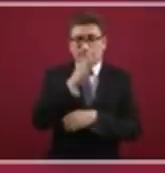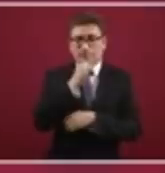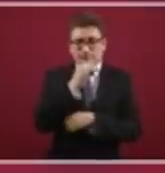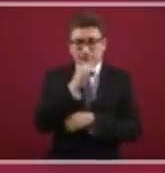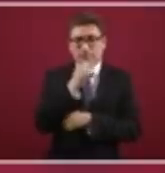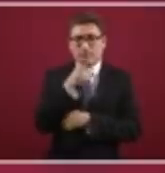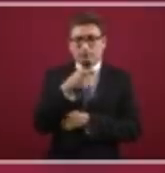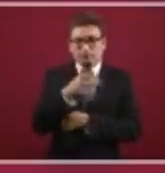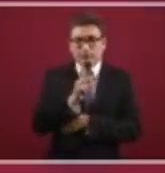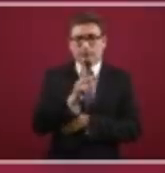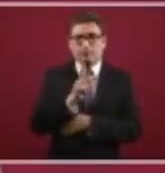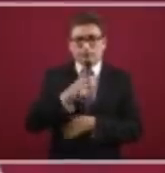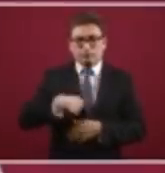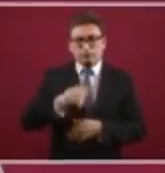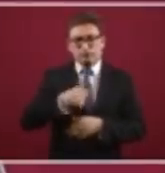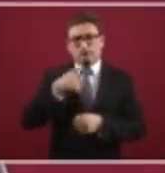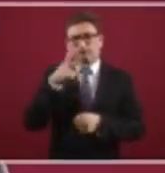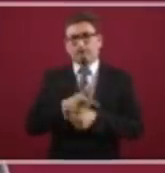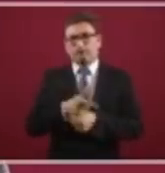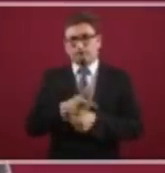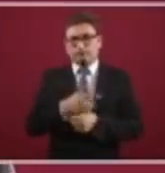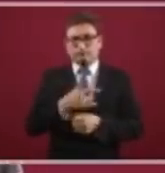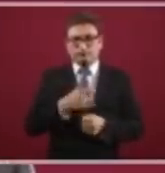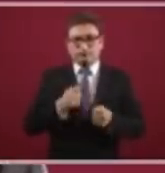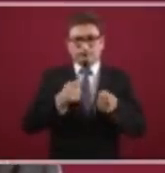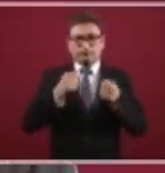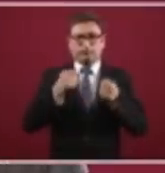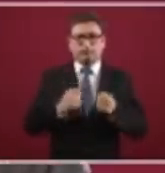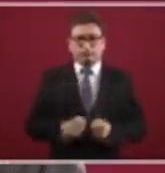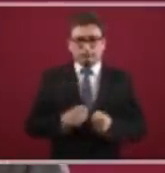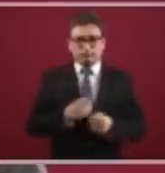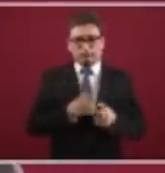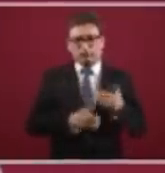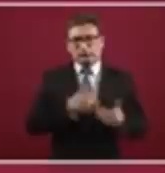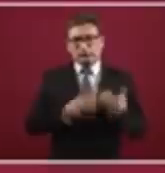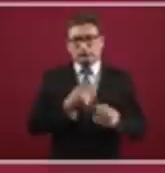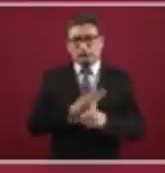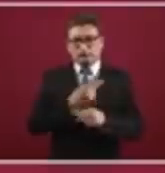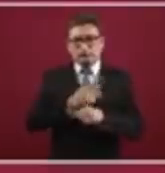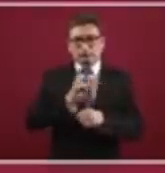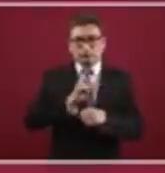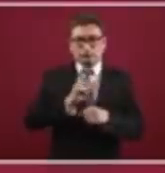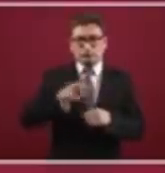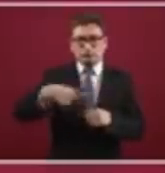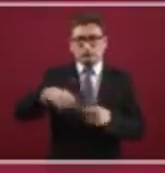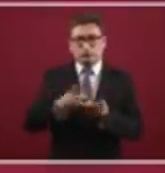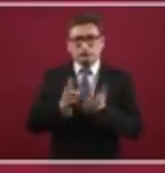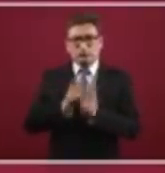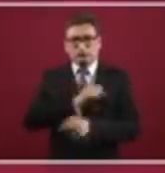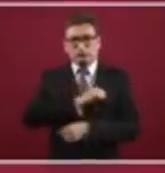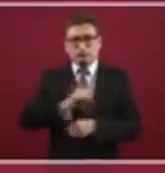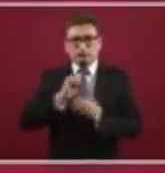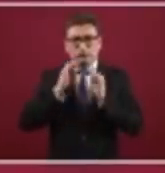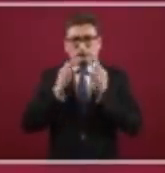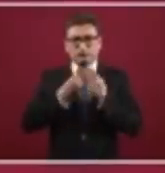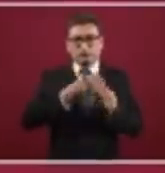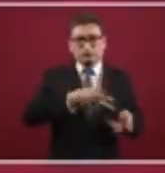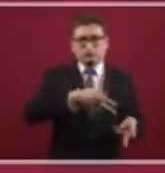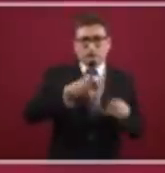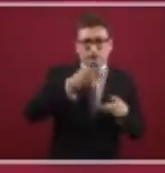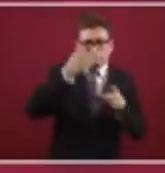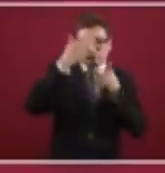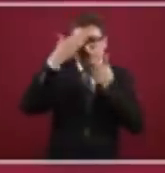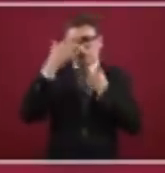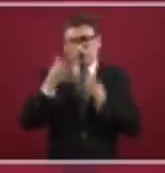tenemos certeza de cómo se realizó el operativo por los grupos delictivos cuando en las pruebas